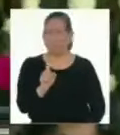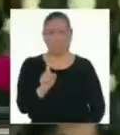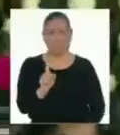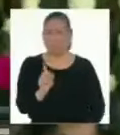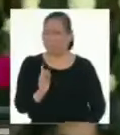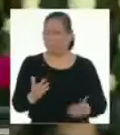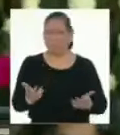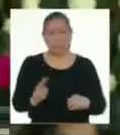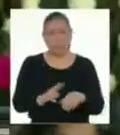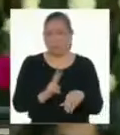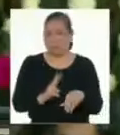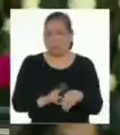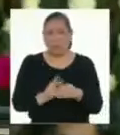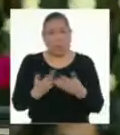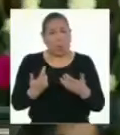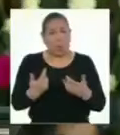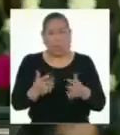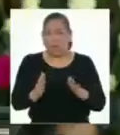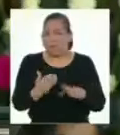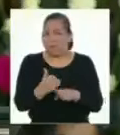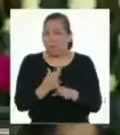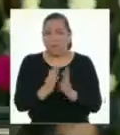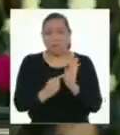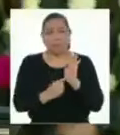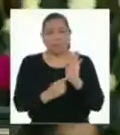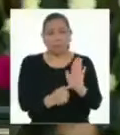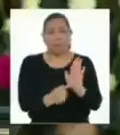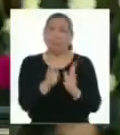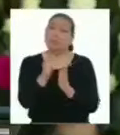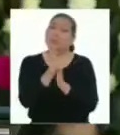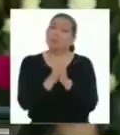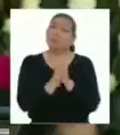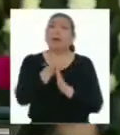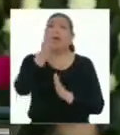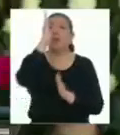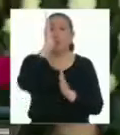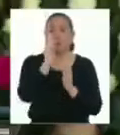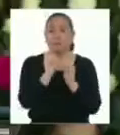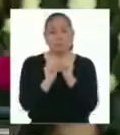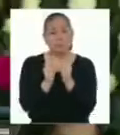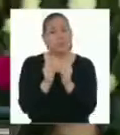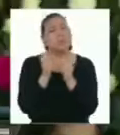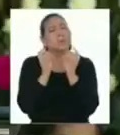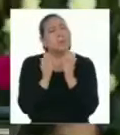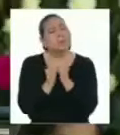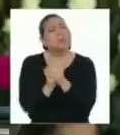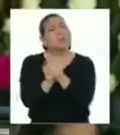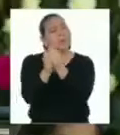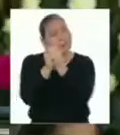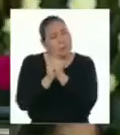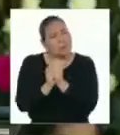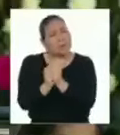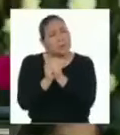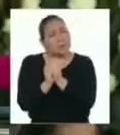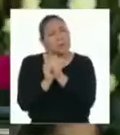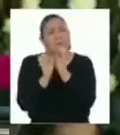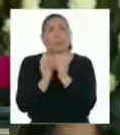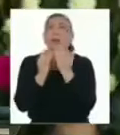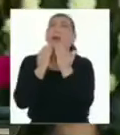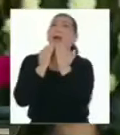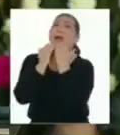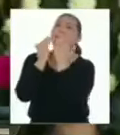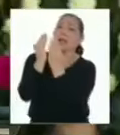Al contrario, en cualquier situación presenten sus deseos a Dios, orando, suplicando y dando